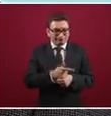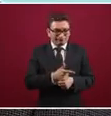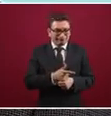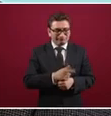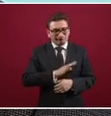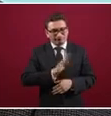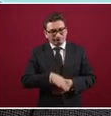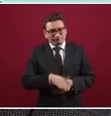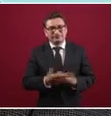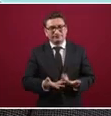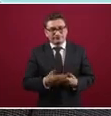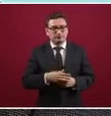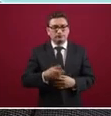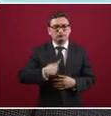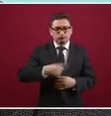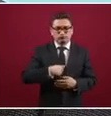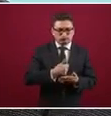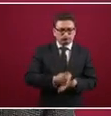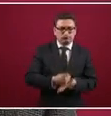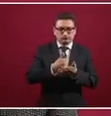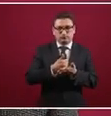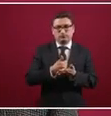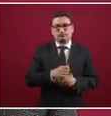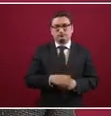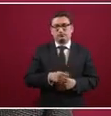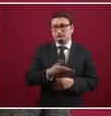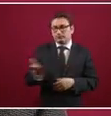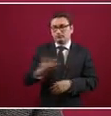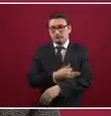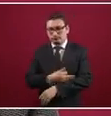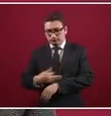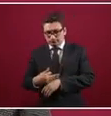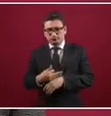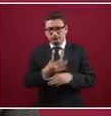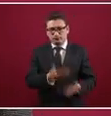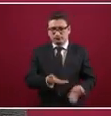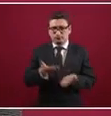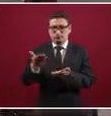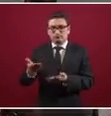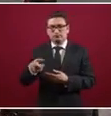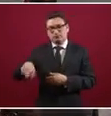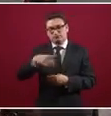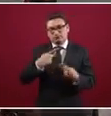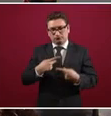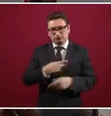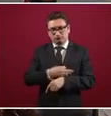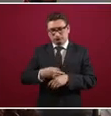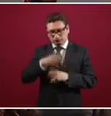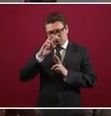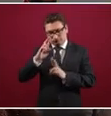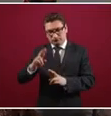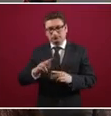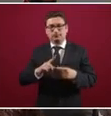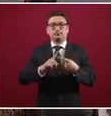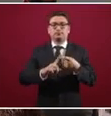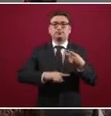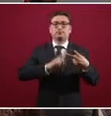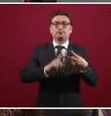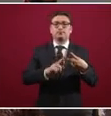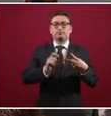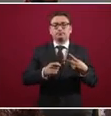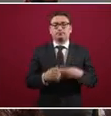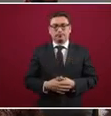para regresar a las personas sin vida a sus familias de manera digna 2ª el